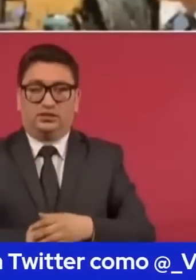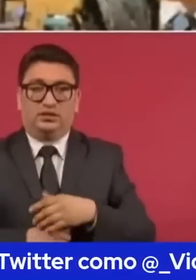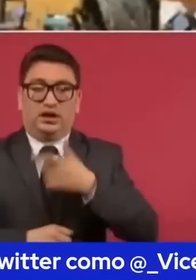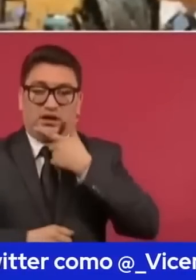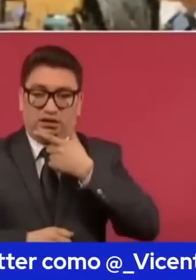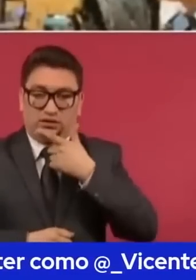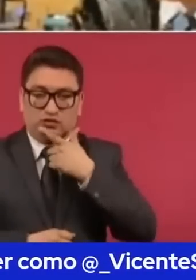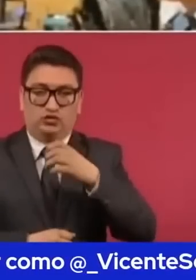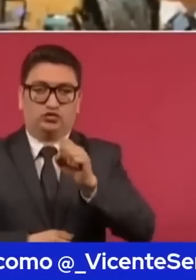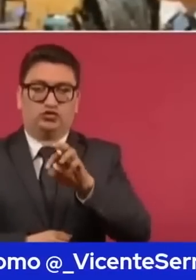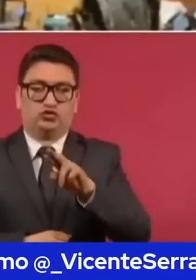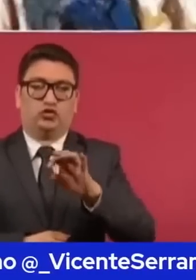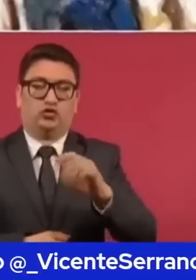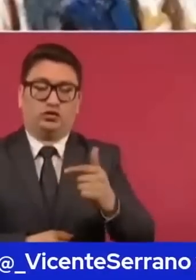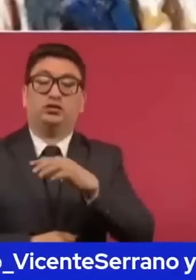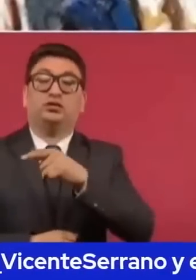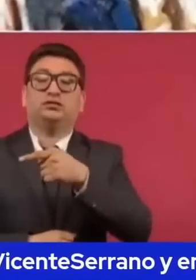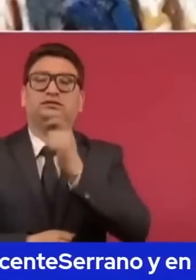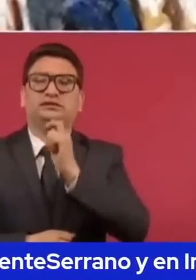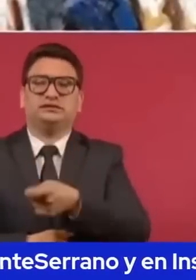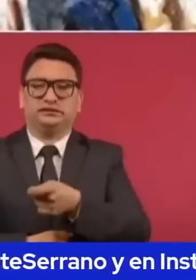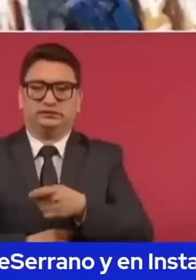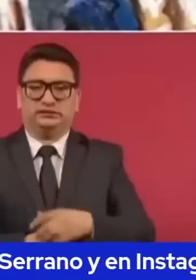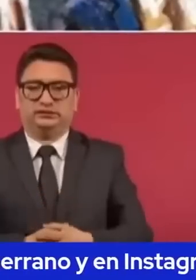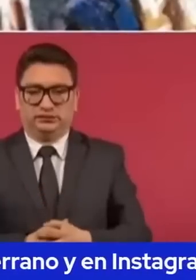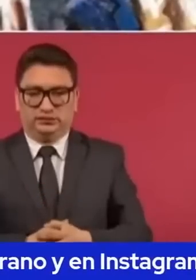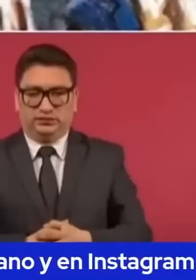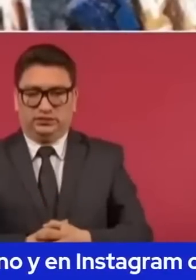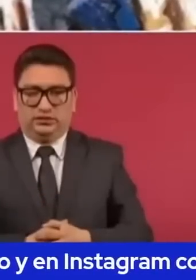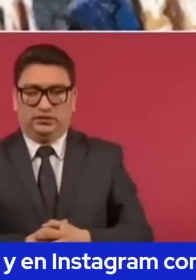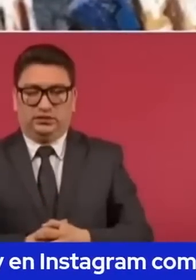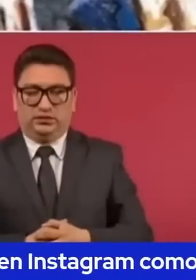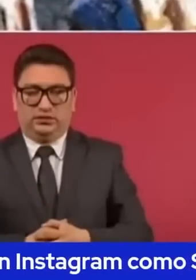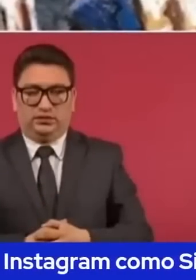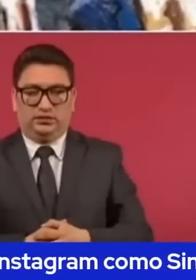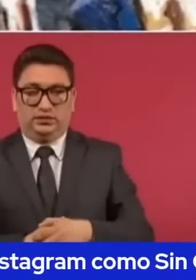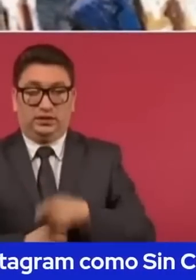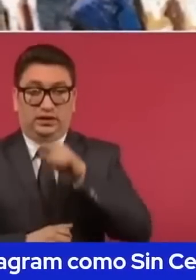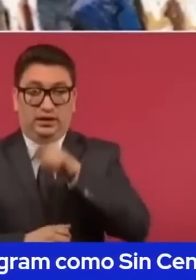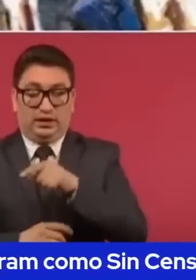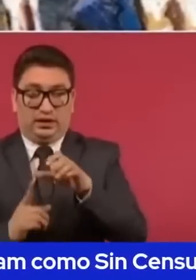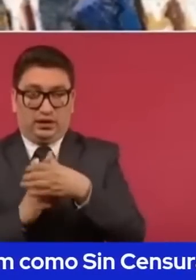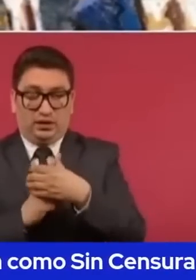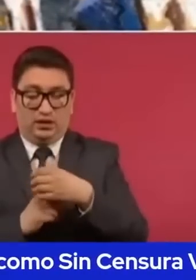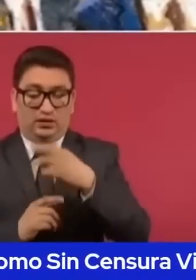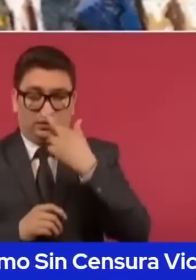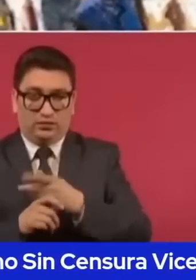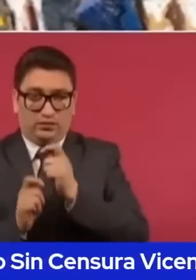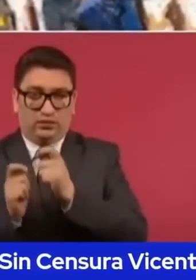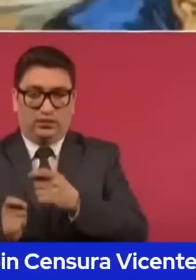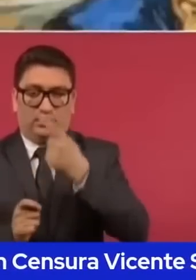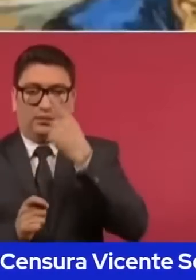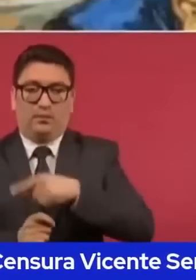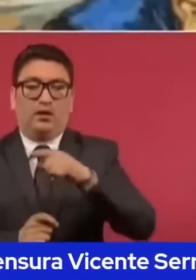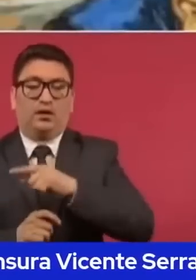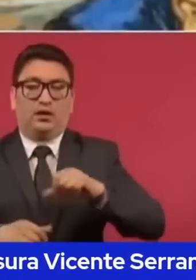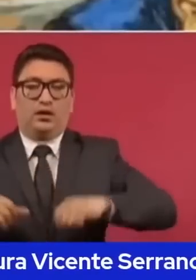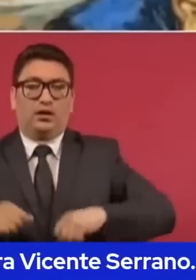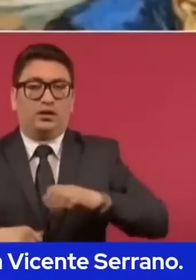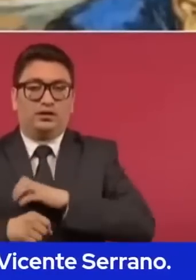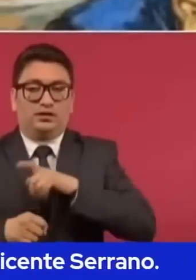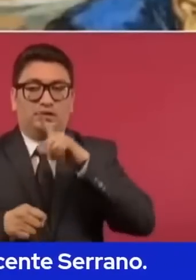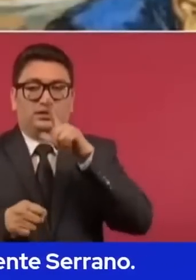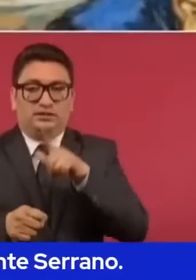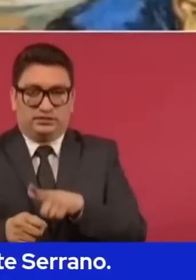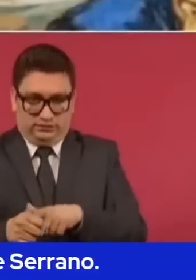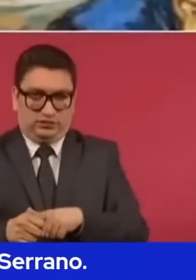inglés, SARC. Significa la Comitiva para la Revisión de Actividades Especiales,